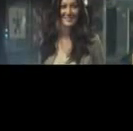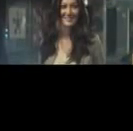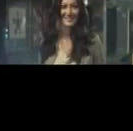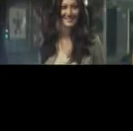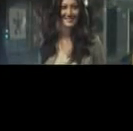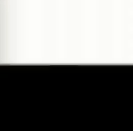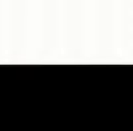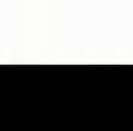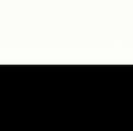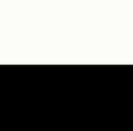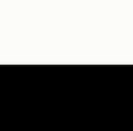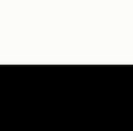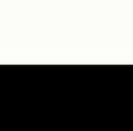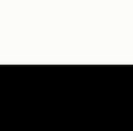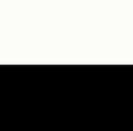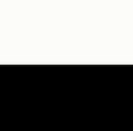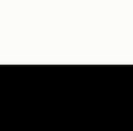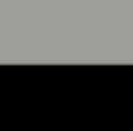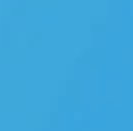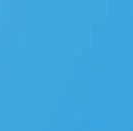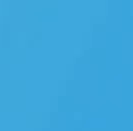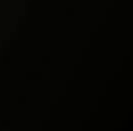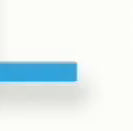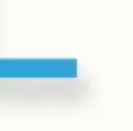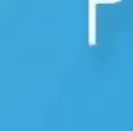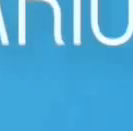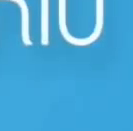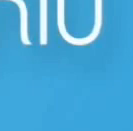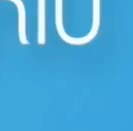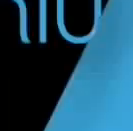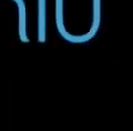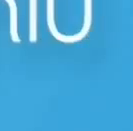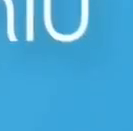participación social. Todos somos parte del control.